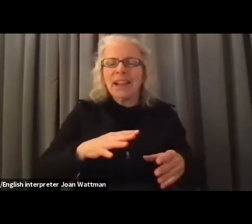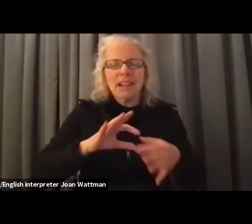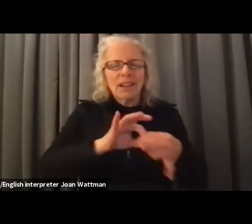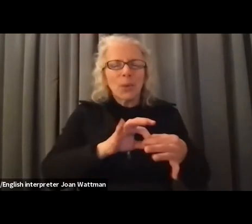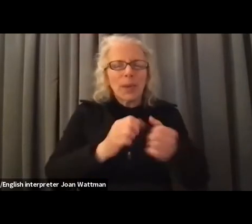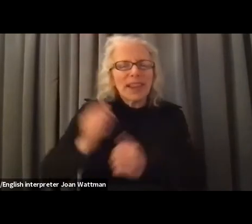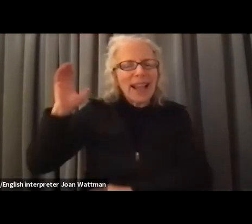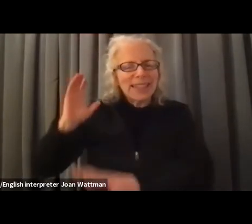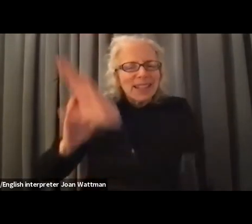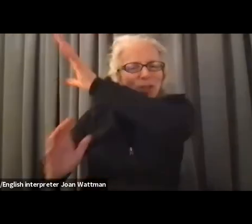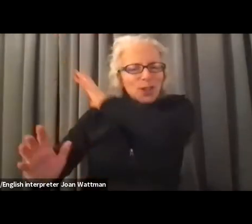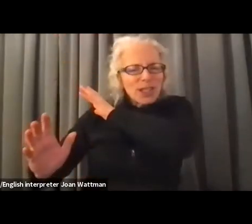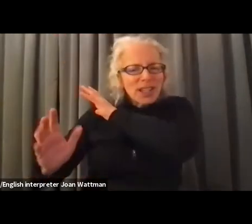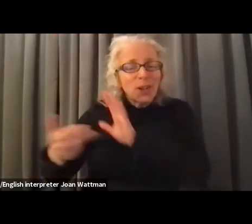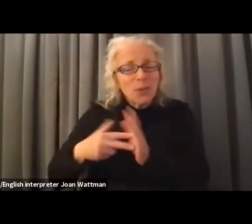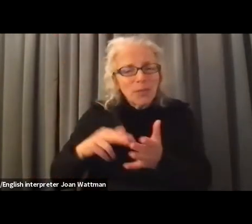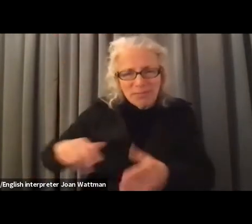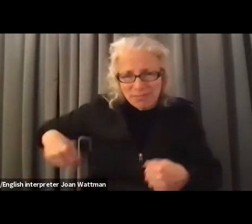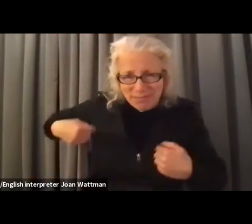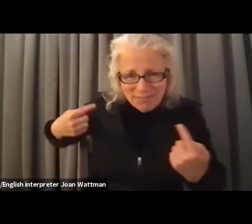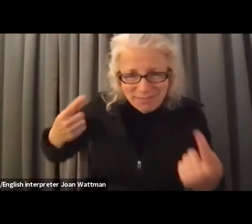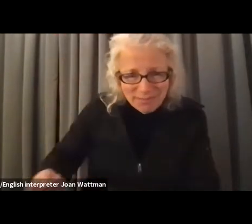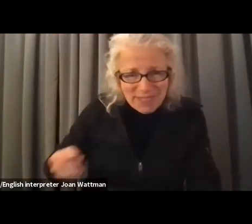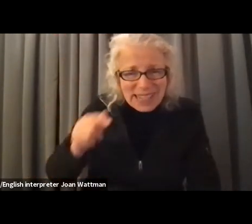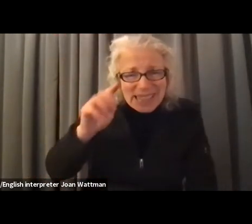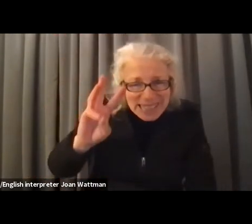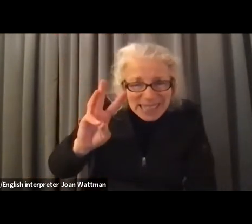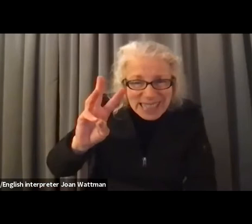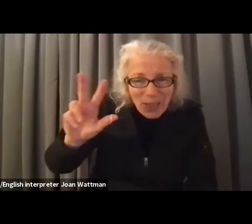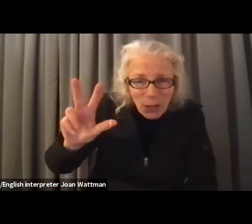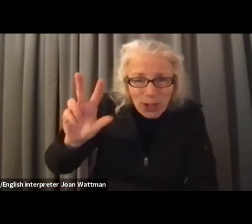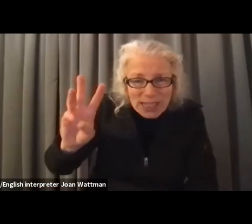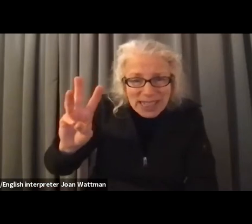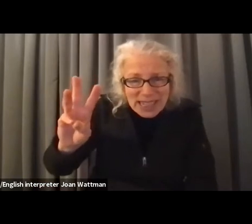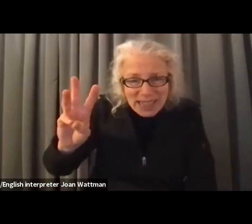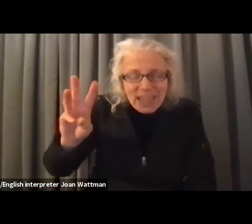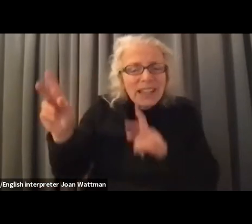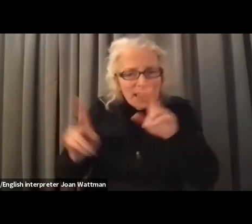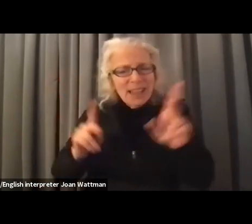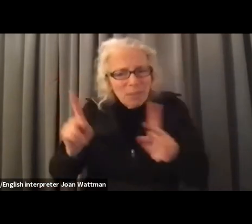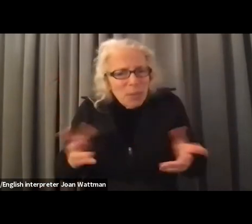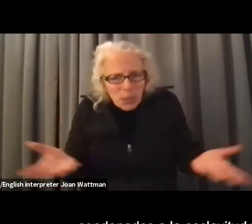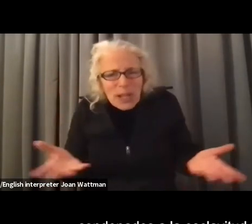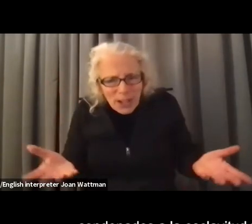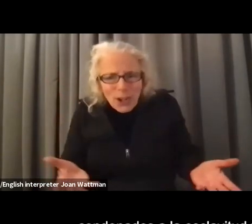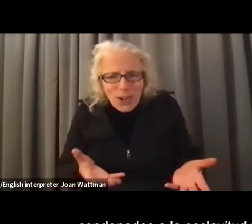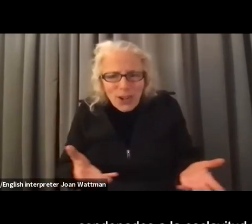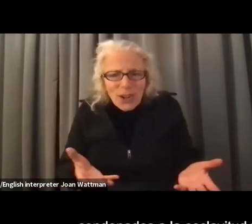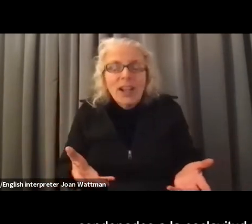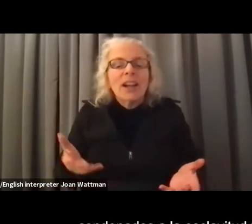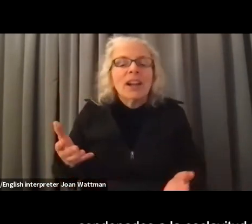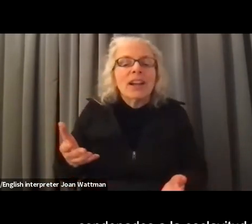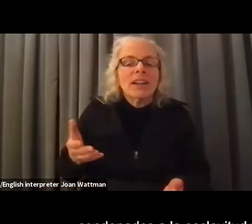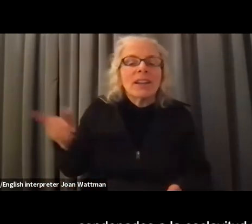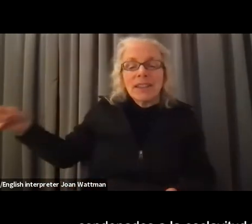1636, desde que los ancestros y ancestras de nosotros, traídos de la madre África, fueron